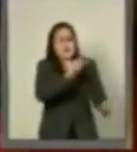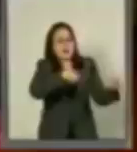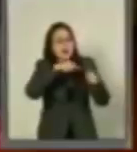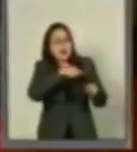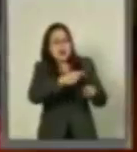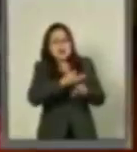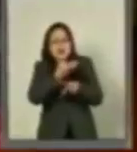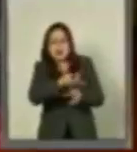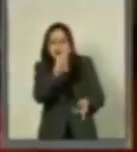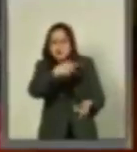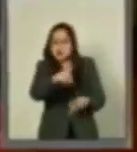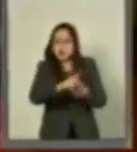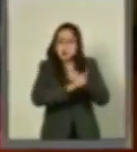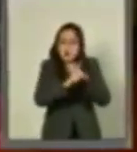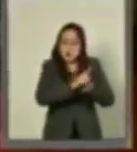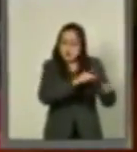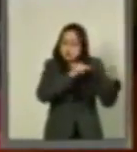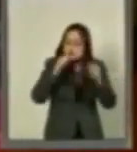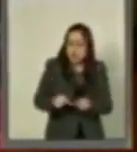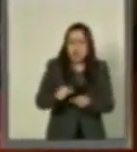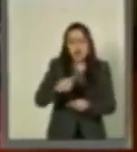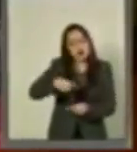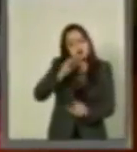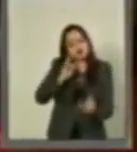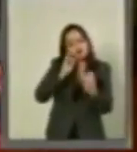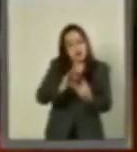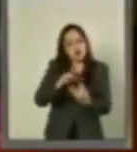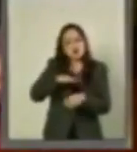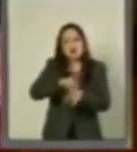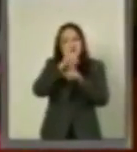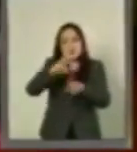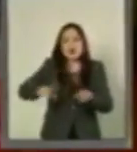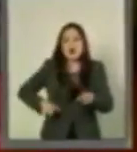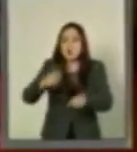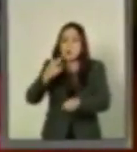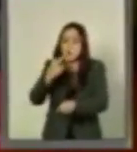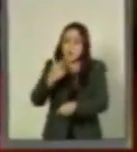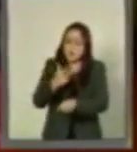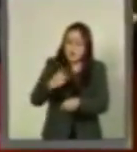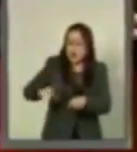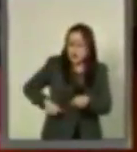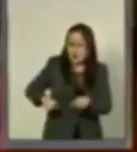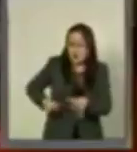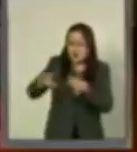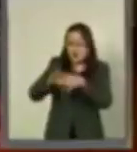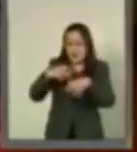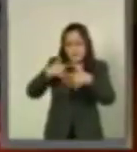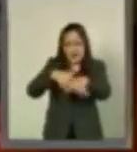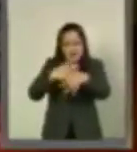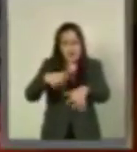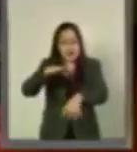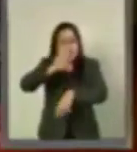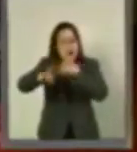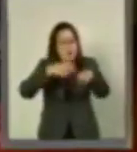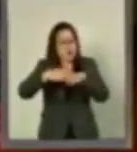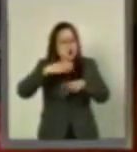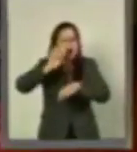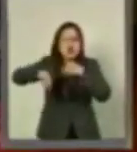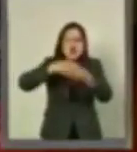entidades. Pero cuando hablo de gobernabilidad no hablo necesariamente de que no hay manifestaciones. ¿En qué país del mundo sucede